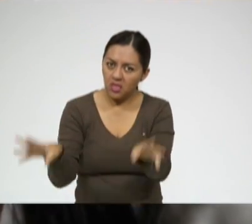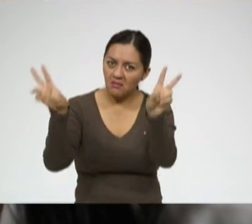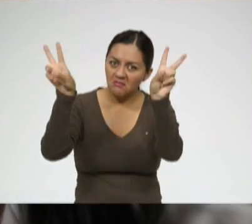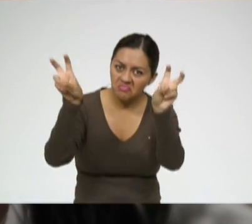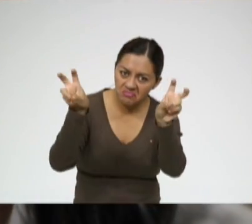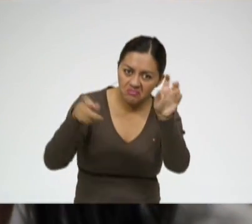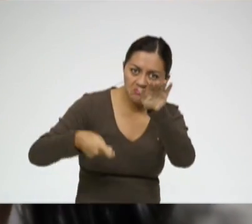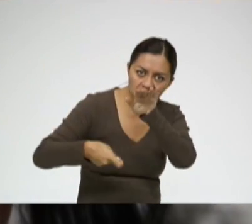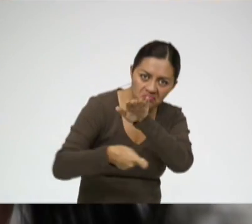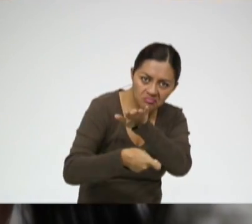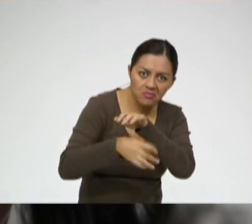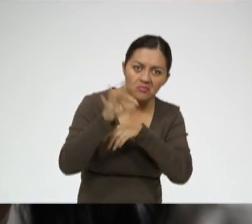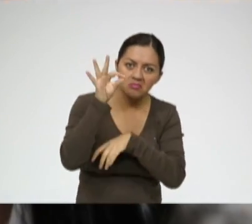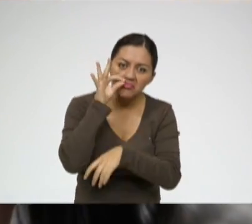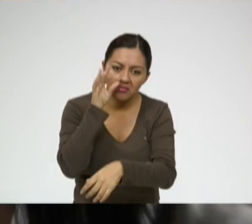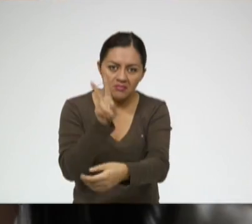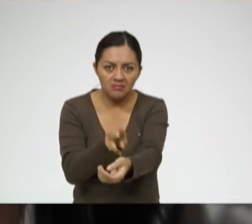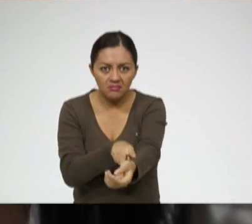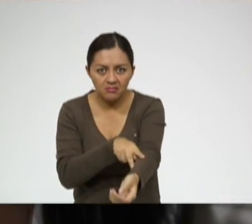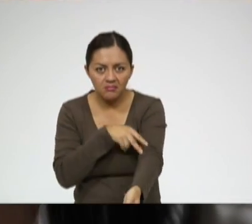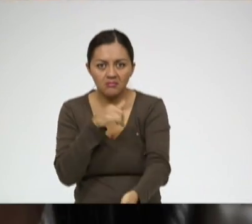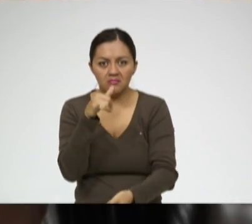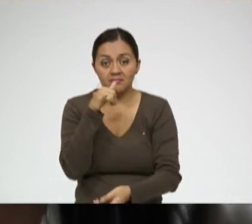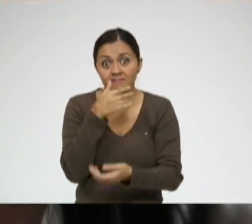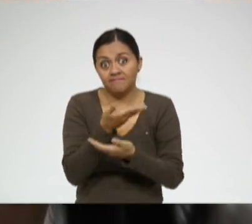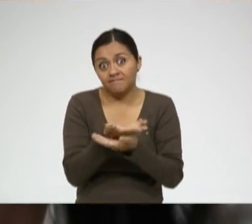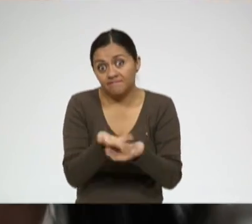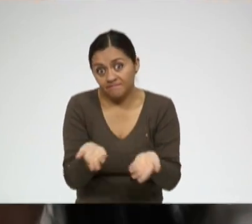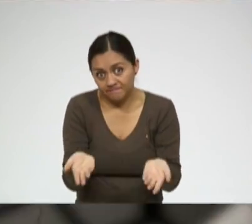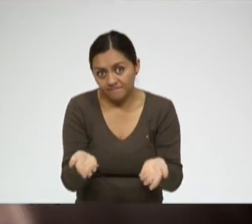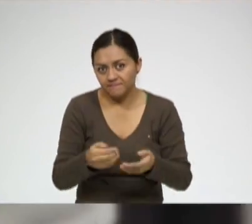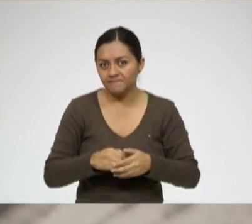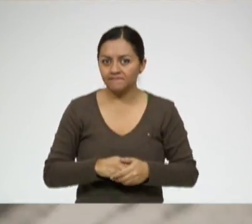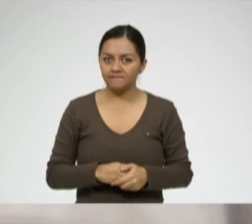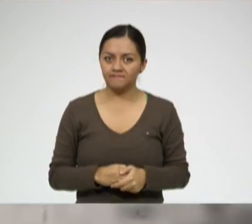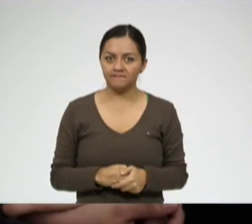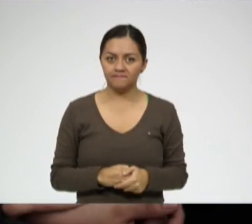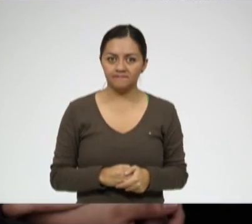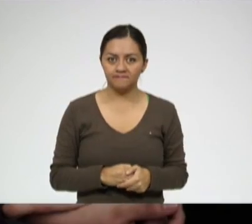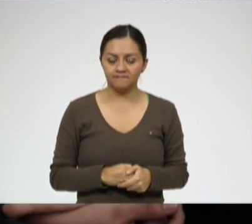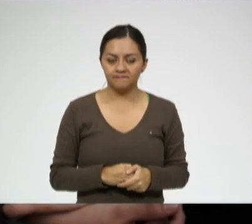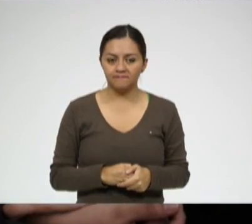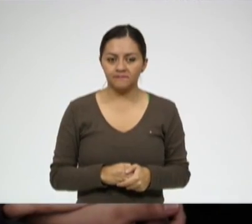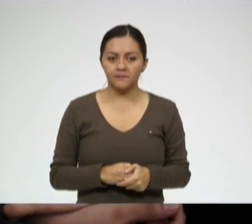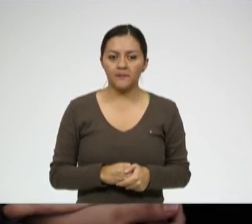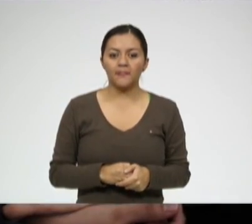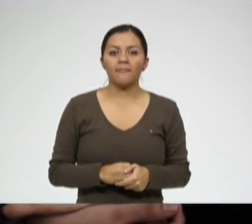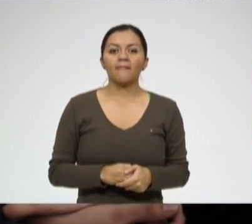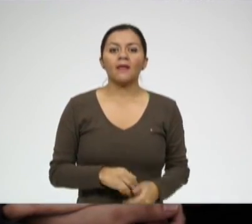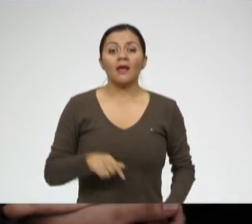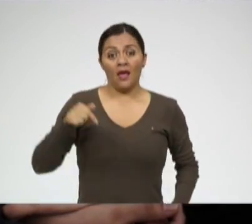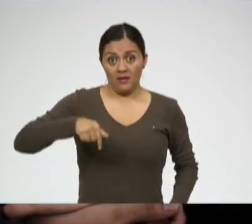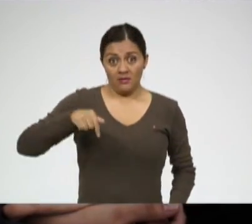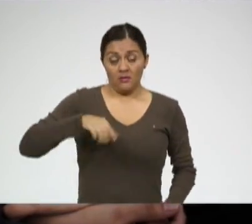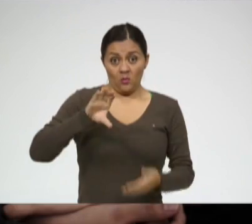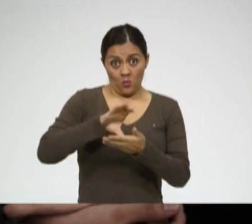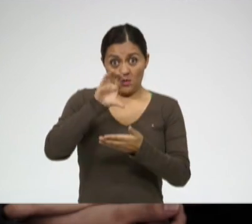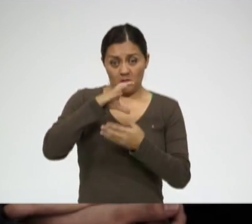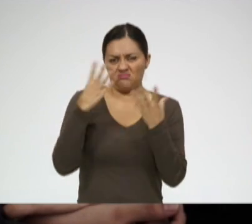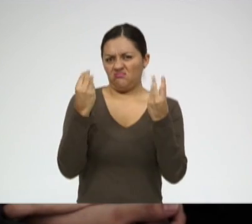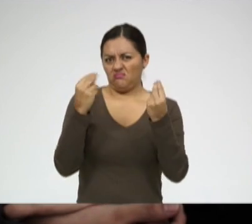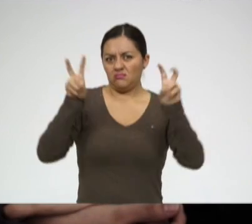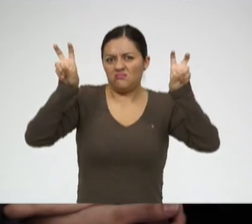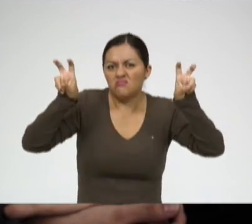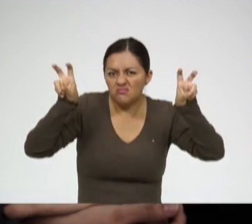consumo de drogas, tabaco, alcohol u otro tipo de conductas antisociales. Ha habido casos que vienen pandilleros de otros